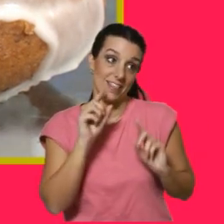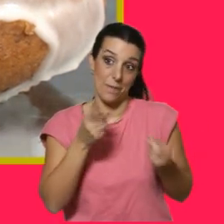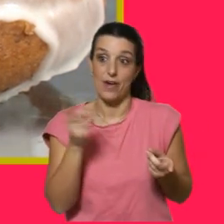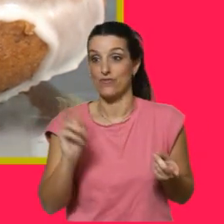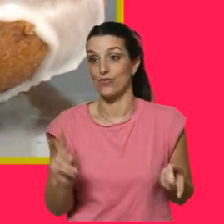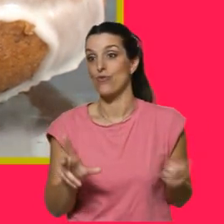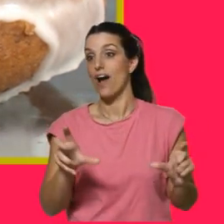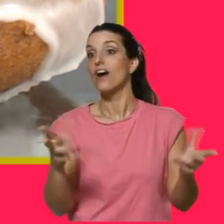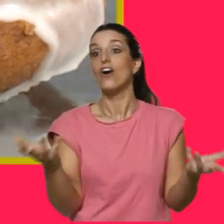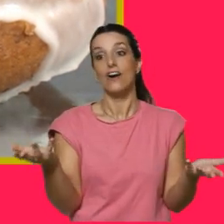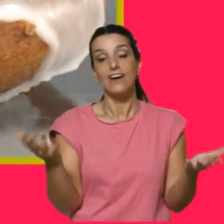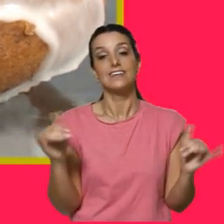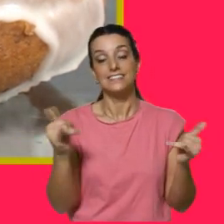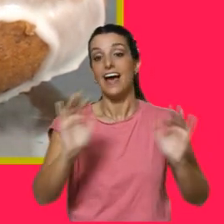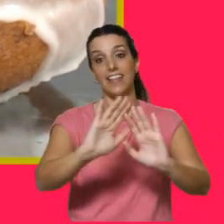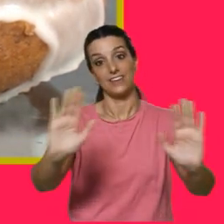Ya, perfecto. Ya estoy